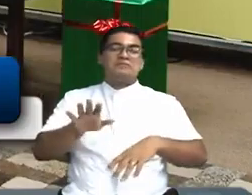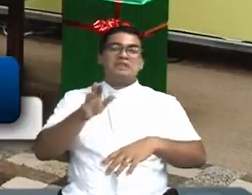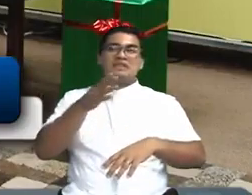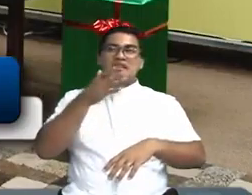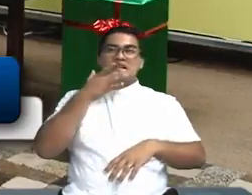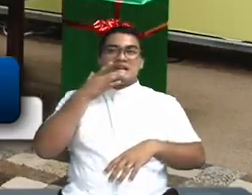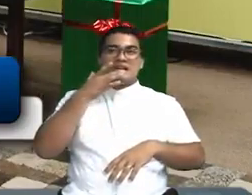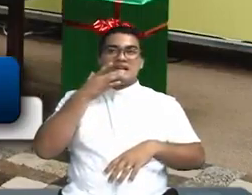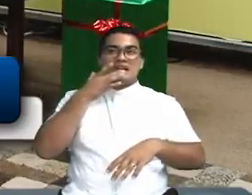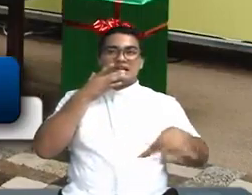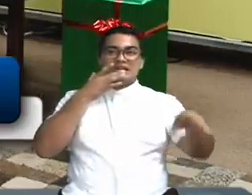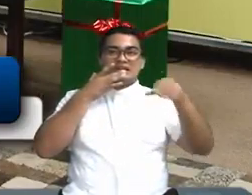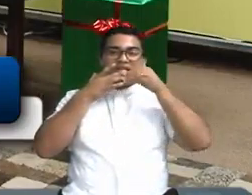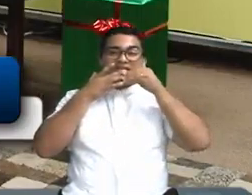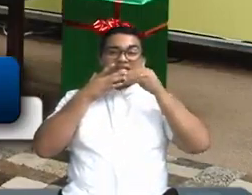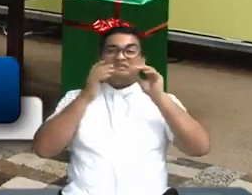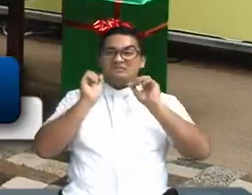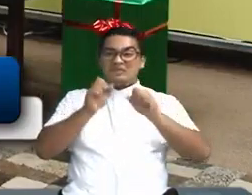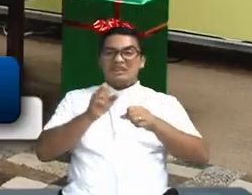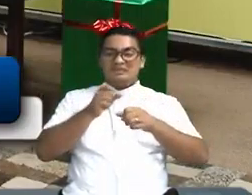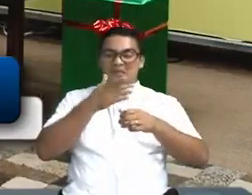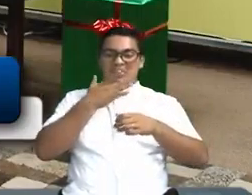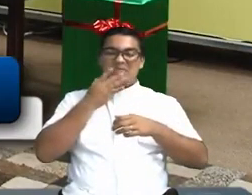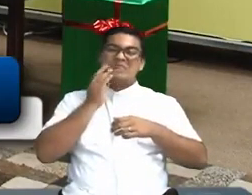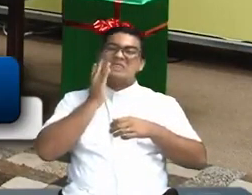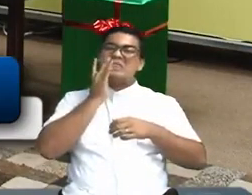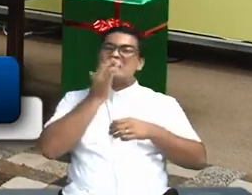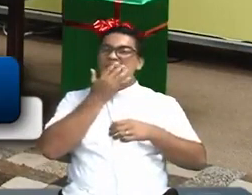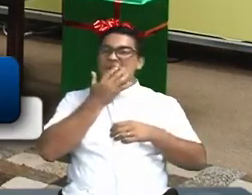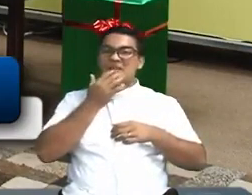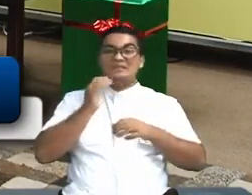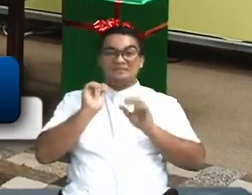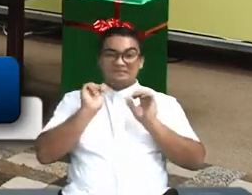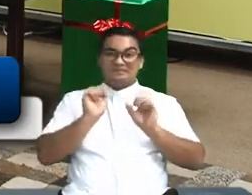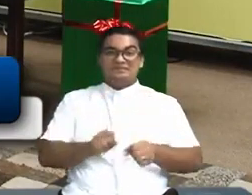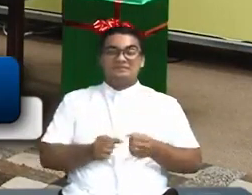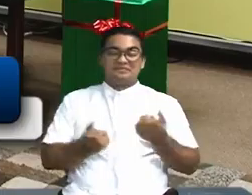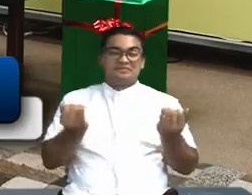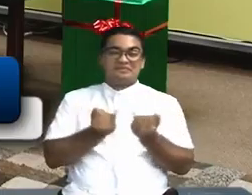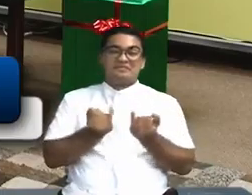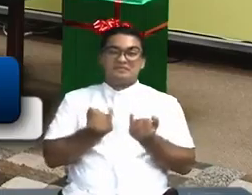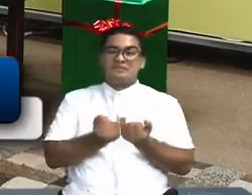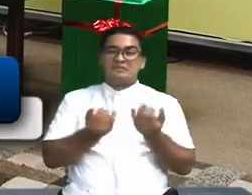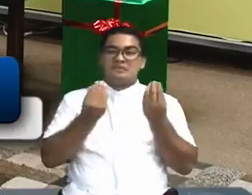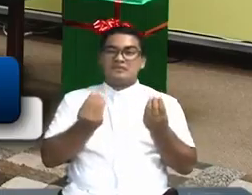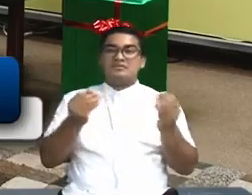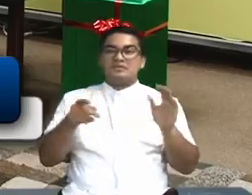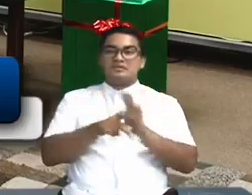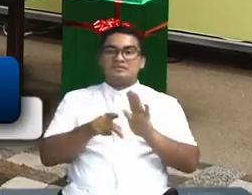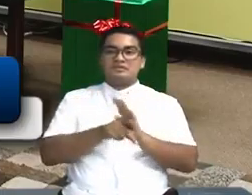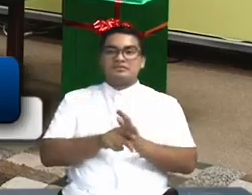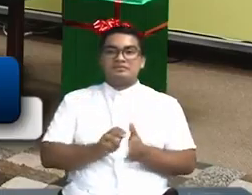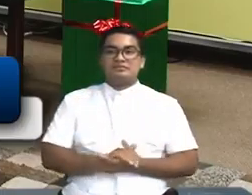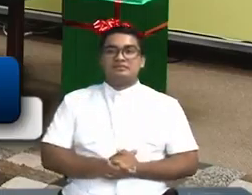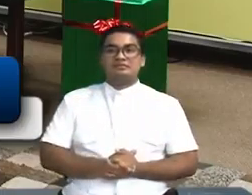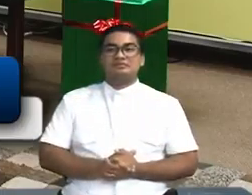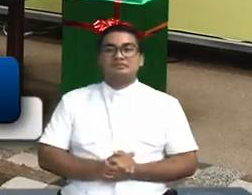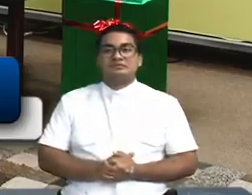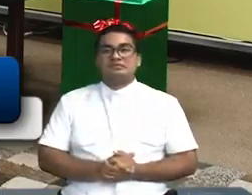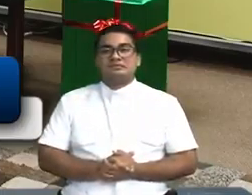el hecho de medio tocar, de repente va a aparecer con una ampolla. ¿Eso ha pasado? Sí, de hecho,